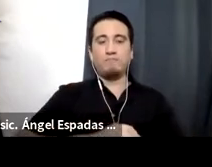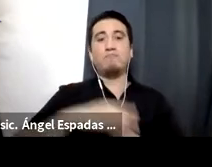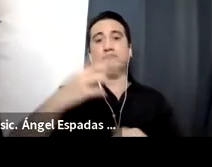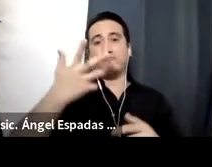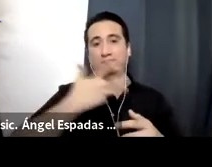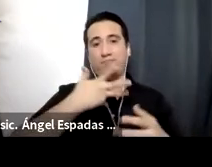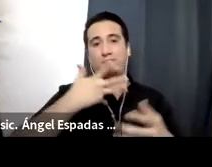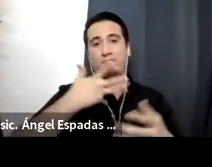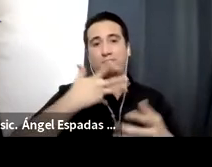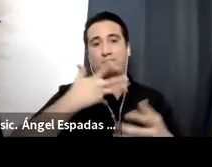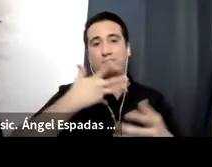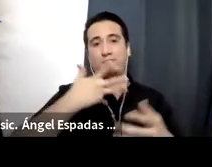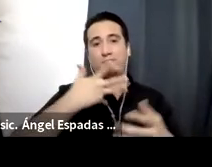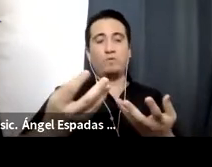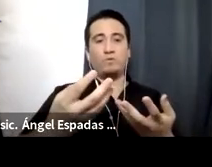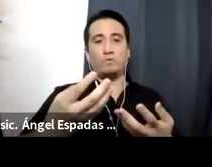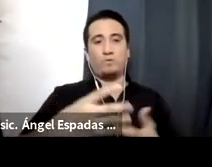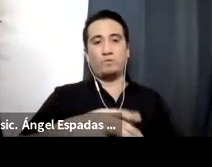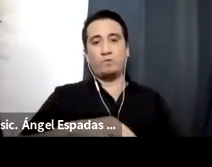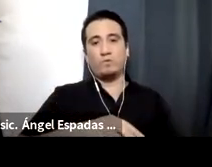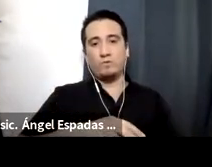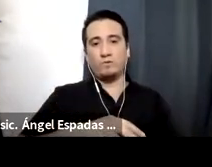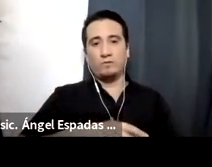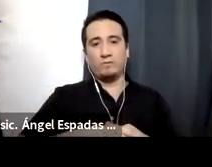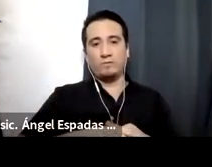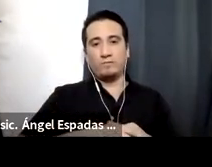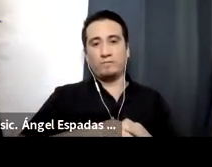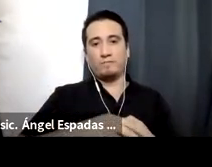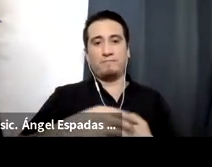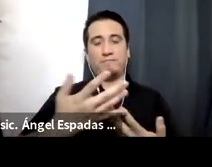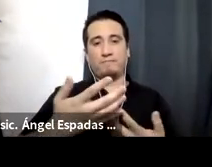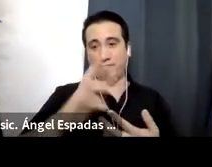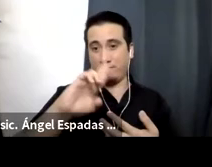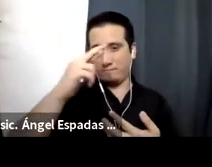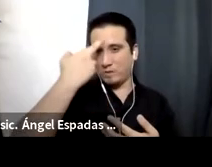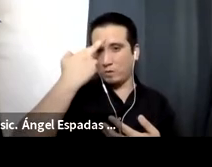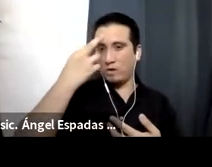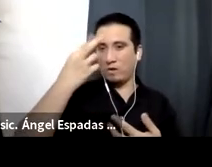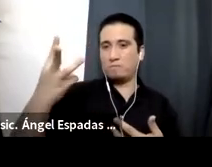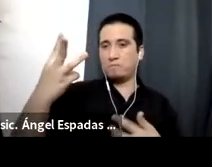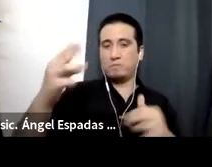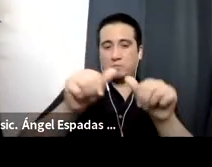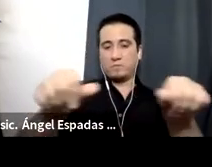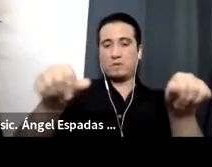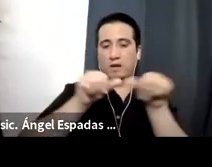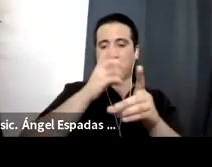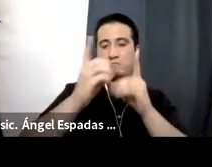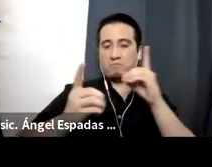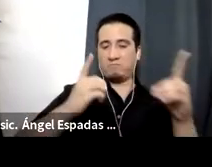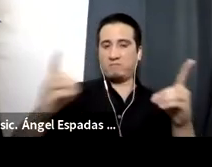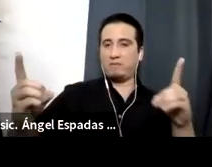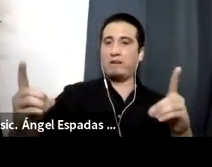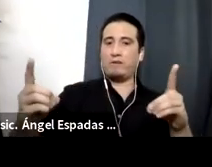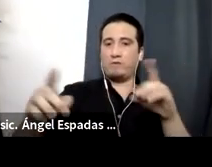volver a hacer referencia a los 3 ámbitos del desarrollo sostenible, ¿no?